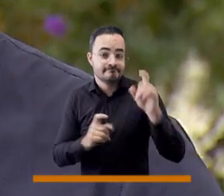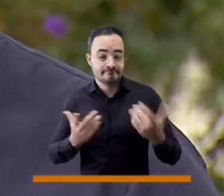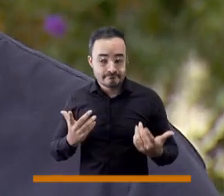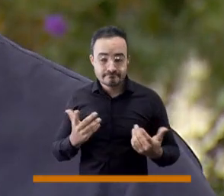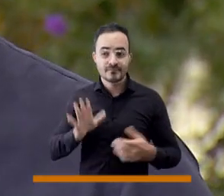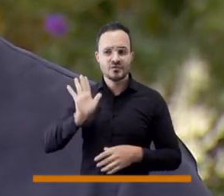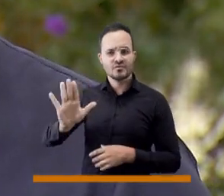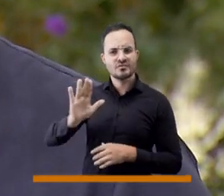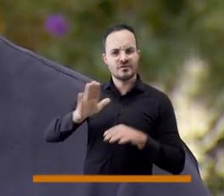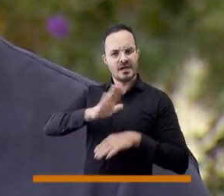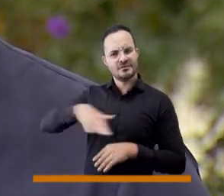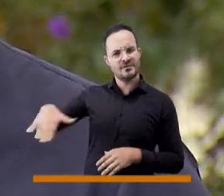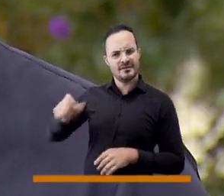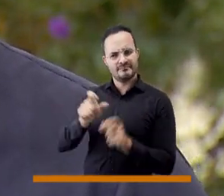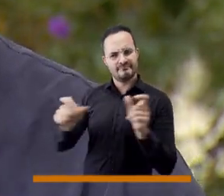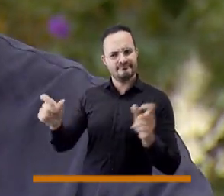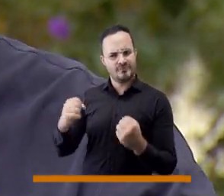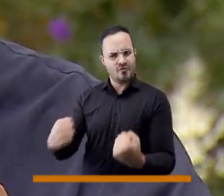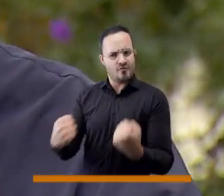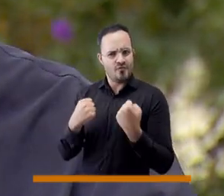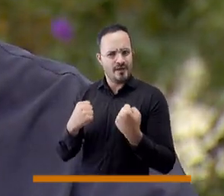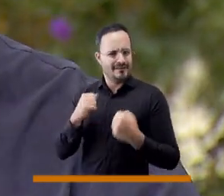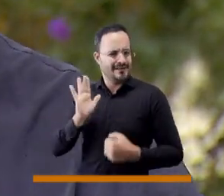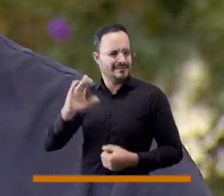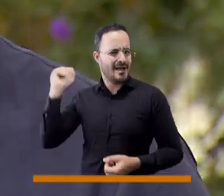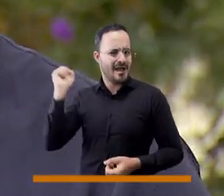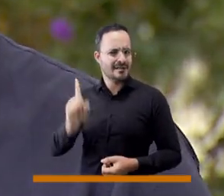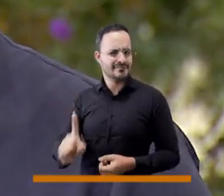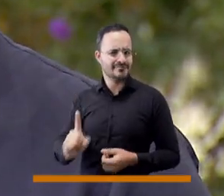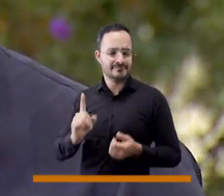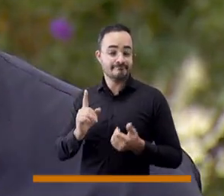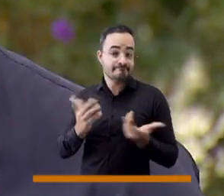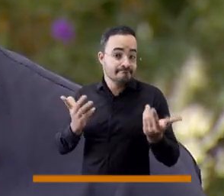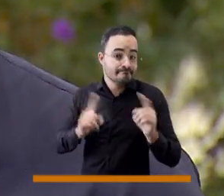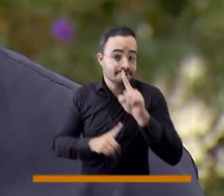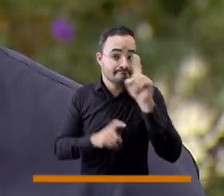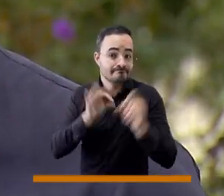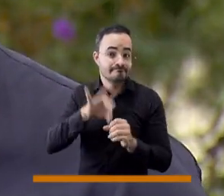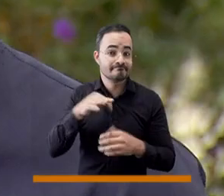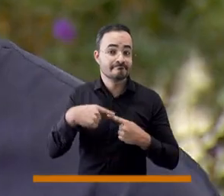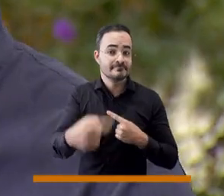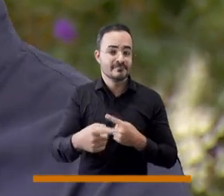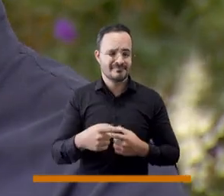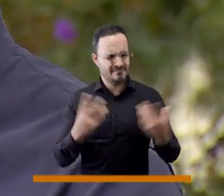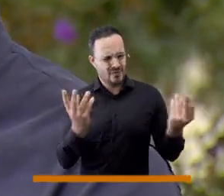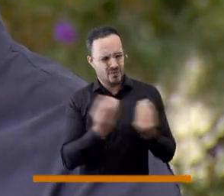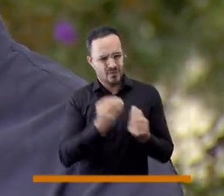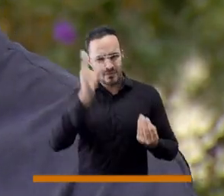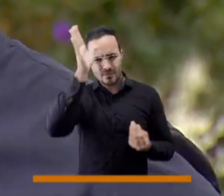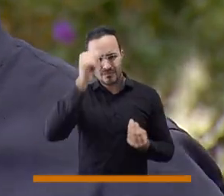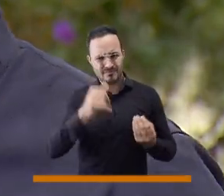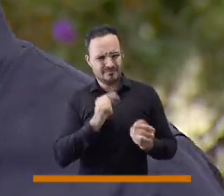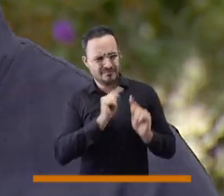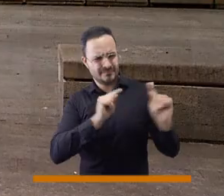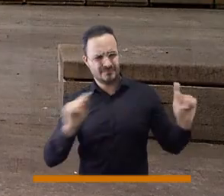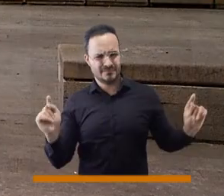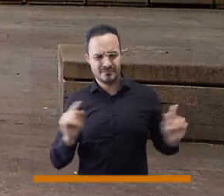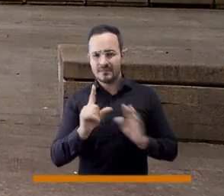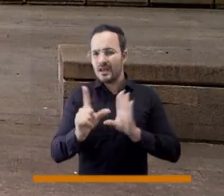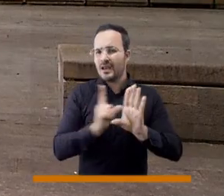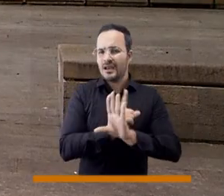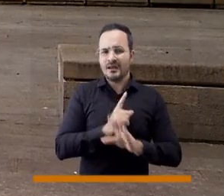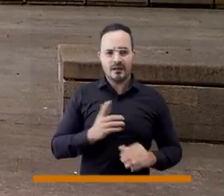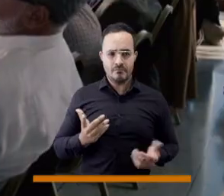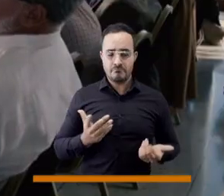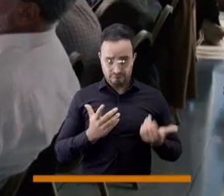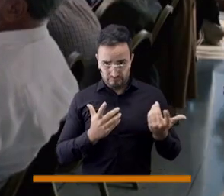de los antioqueños, pero sobre todo no podemos permitir que los grupos al margen de la ley se vuelvan actores políticos y sean